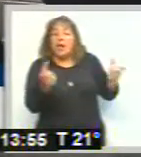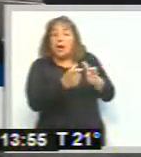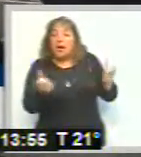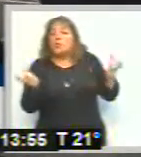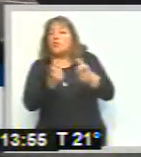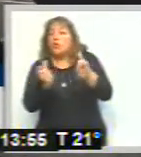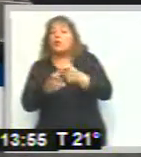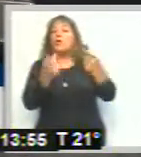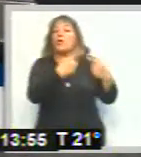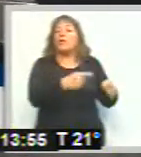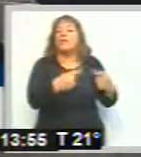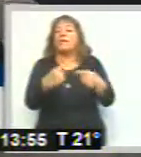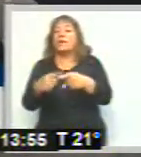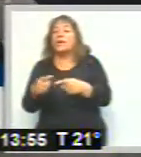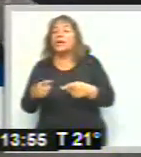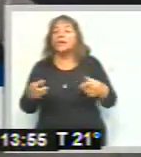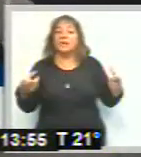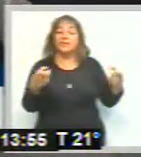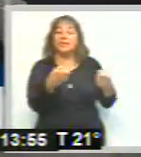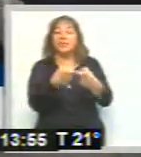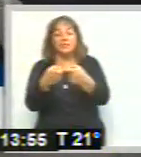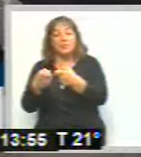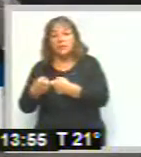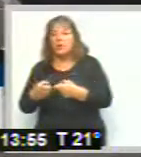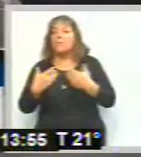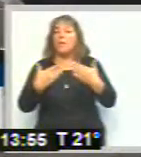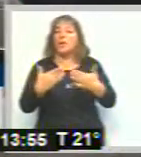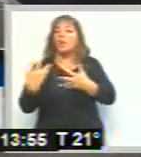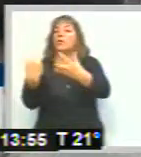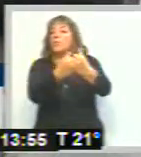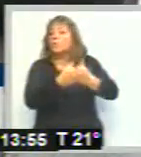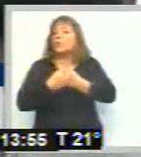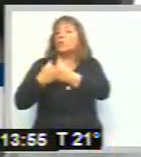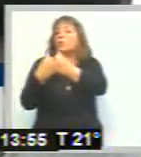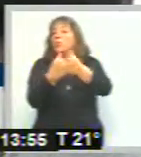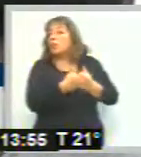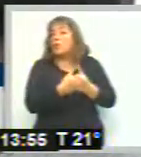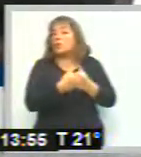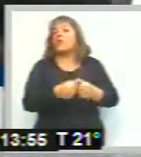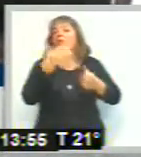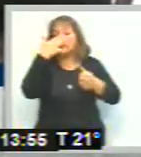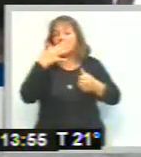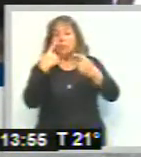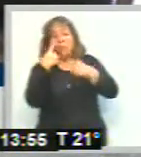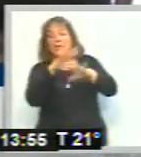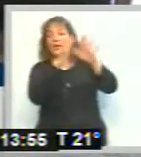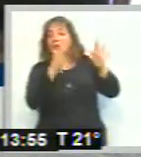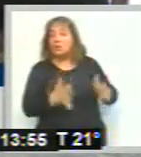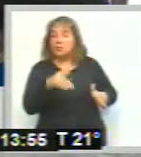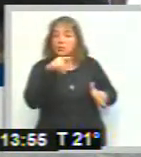reuniones con distintos sectores de la sociedad para, bueno, lograr el consenso e implementar e institucionalizar esto que